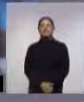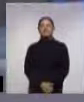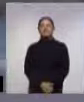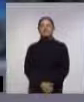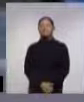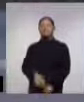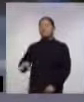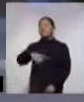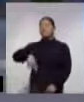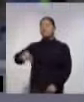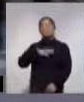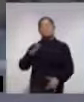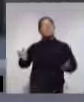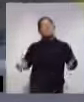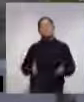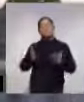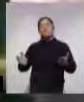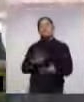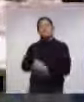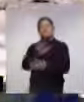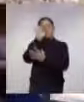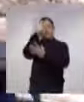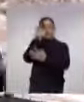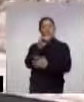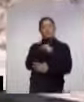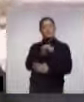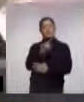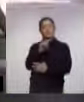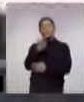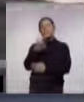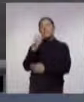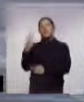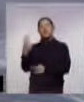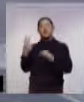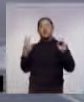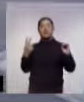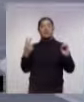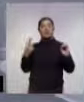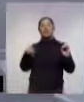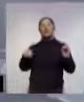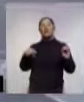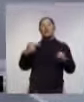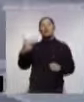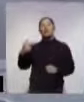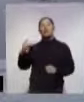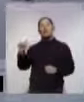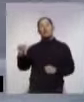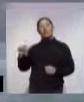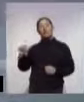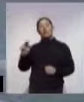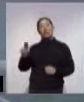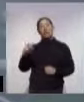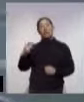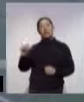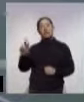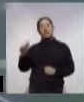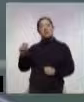Novatos avanzó a la final de la liga de baloncesto categoría máster. Ganó la serie 2-0 a Cougars. El score final del partido de vuelta